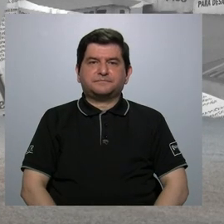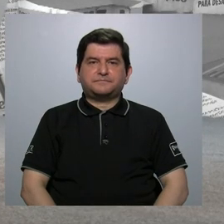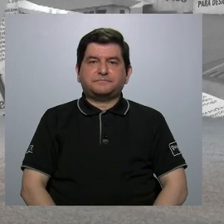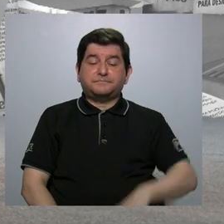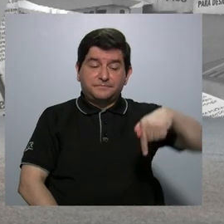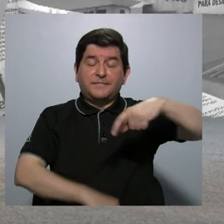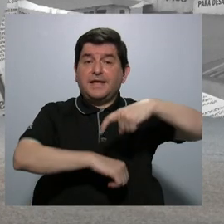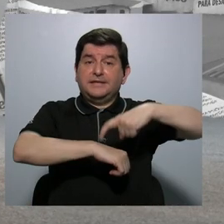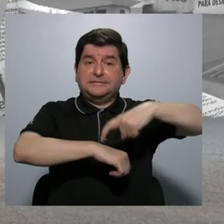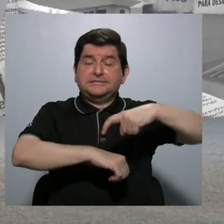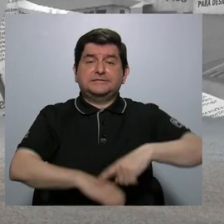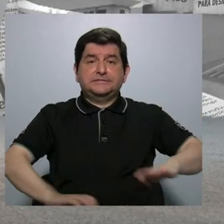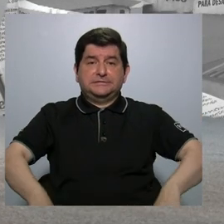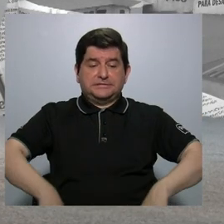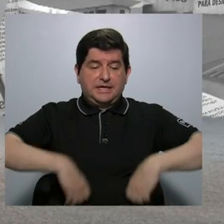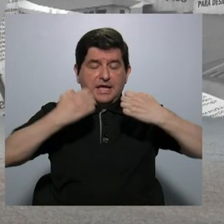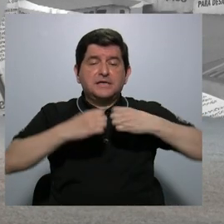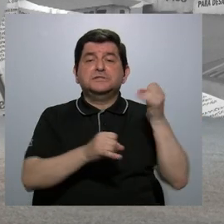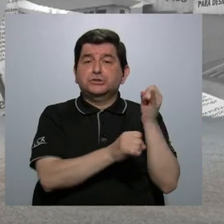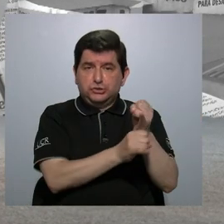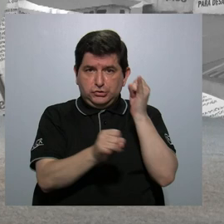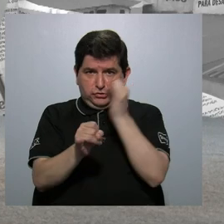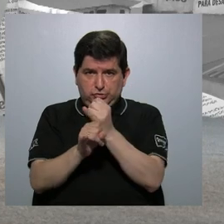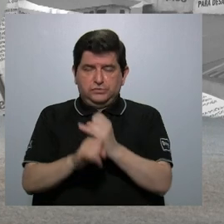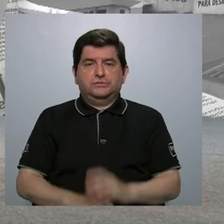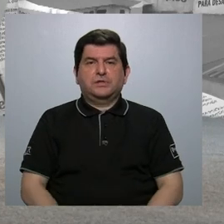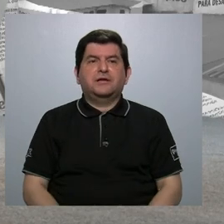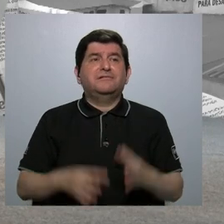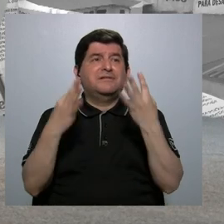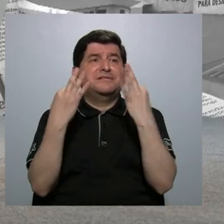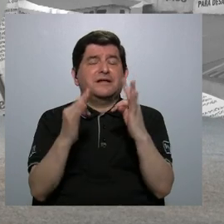En este momento existen algunas instituciones que están